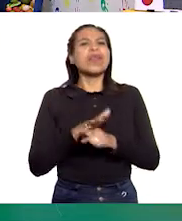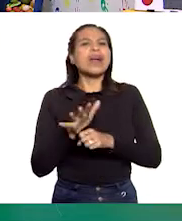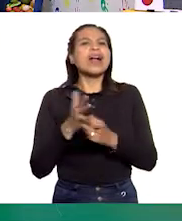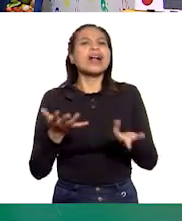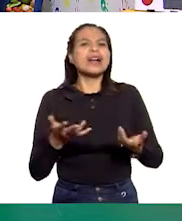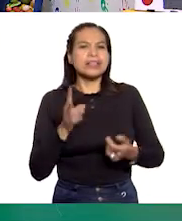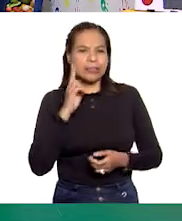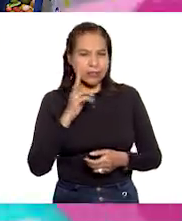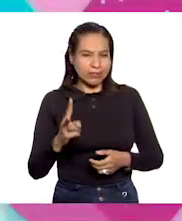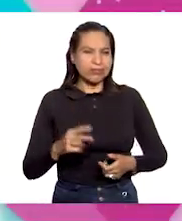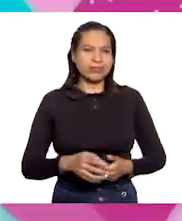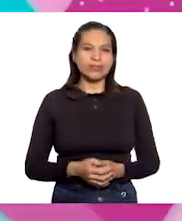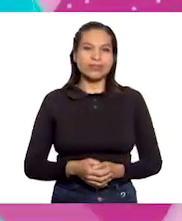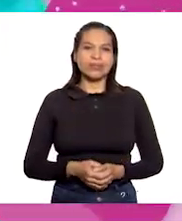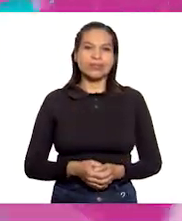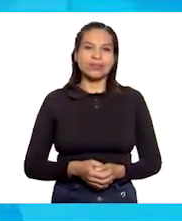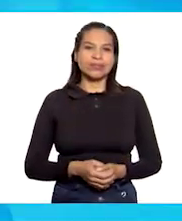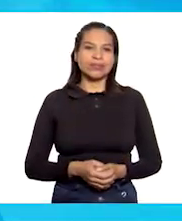es?